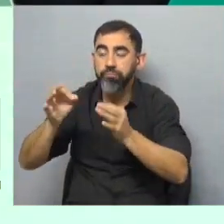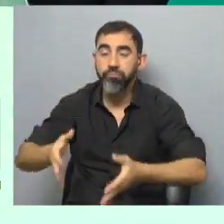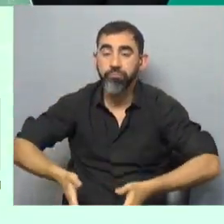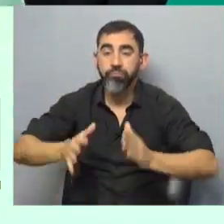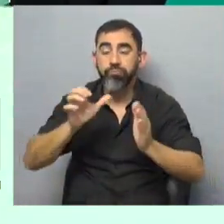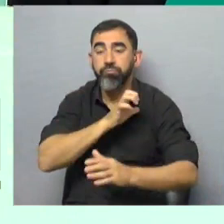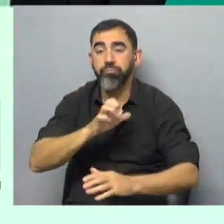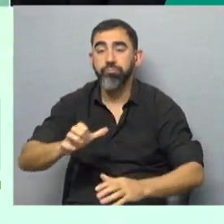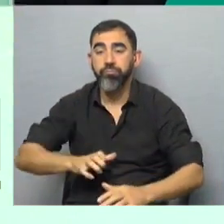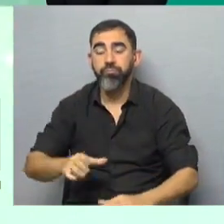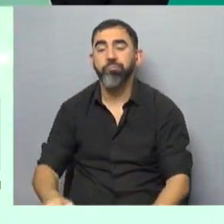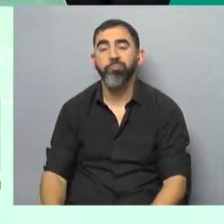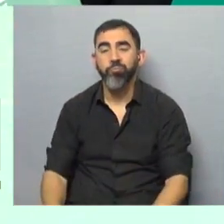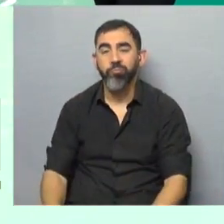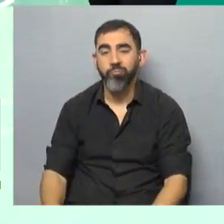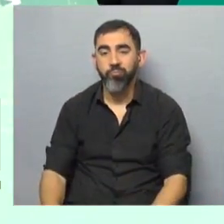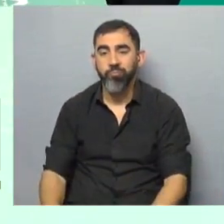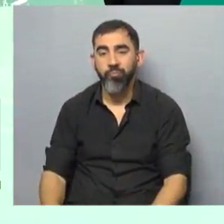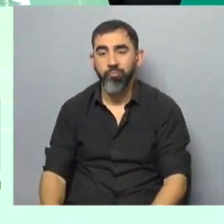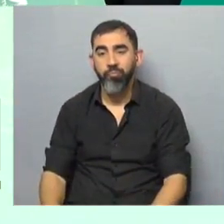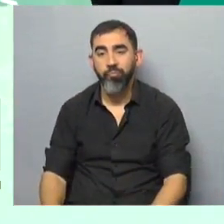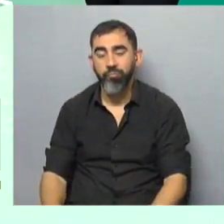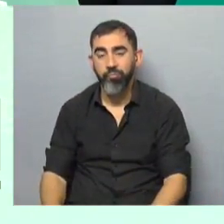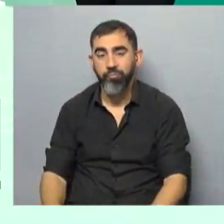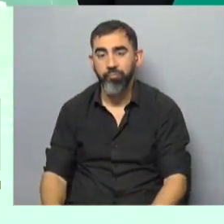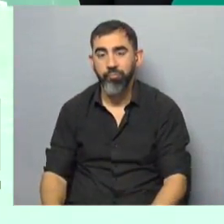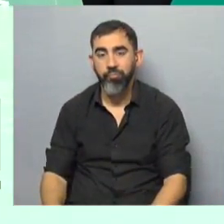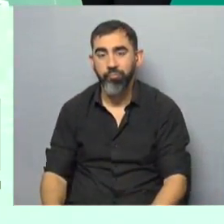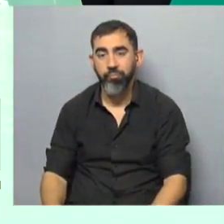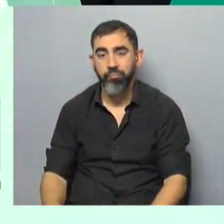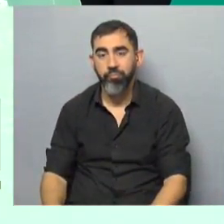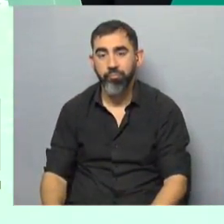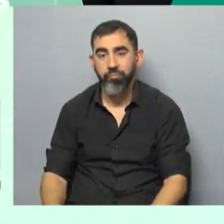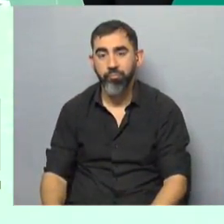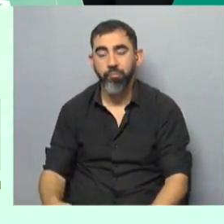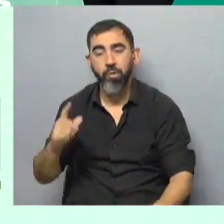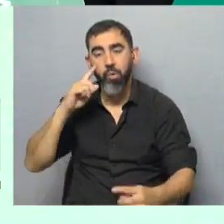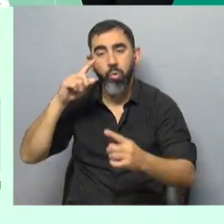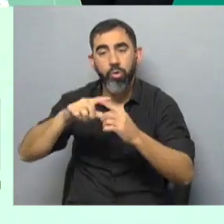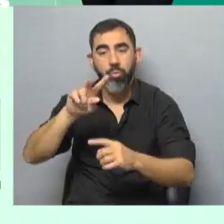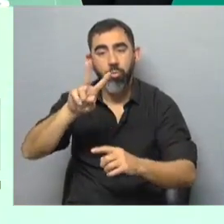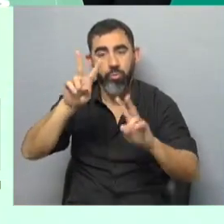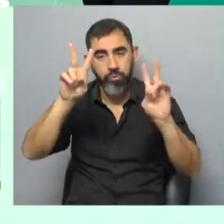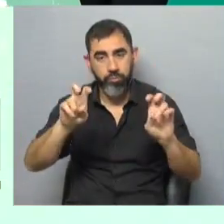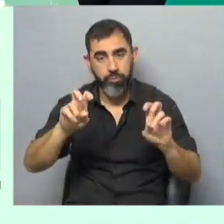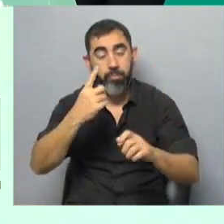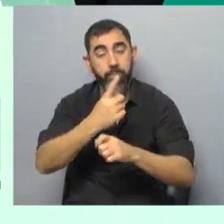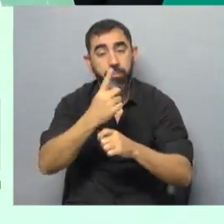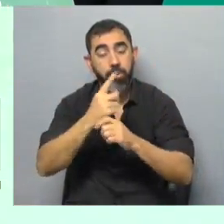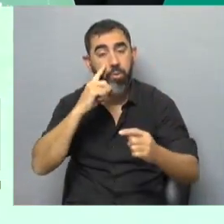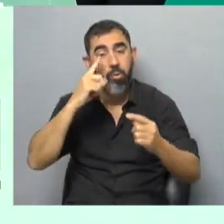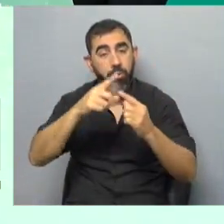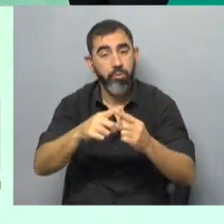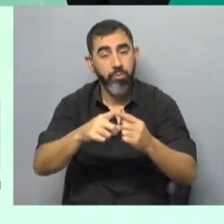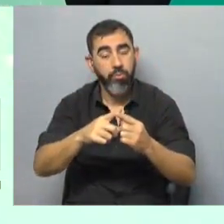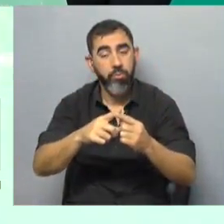Ejecutiva? Y bueno, ¿cuál es la visión concretamente de allí, de la gente de Frigocerro? Y nuestros objetivos principales son dos. El primero es pedir